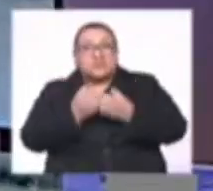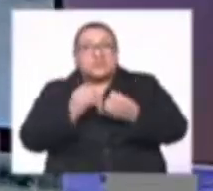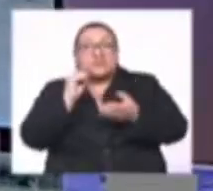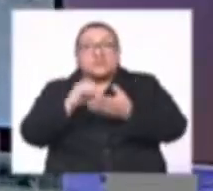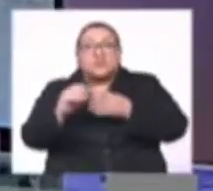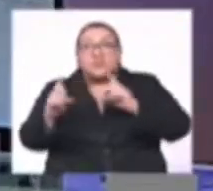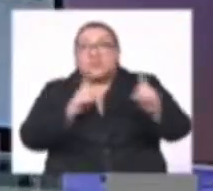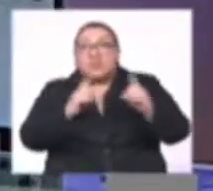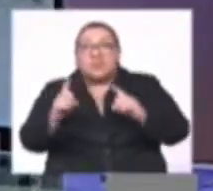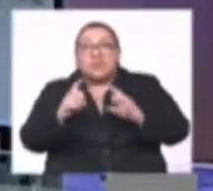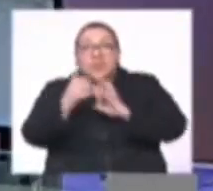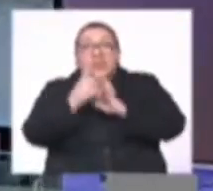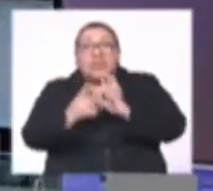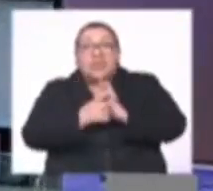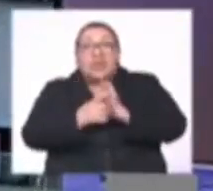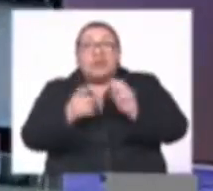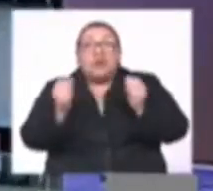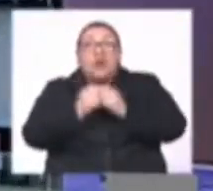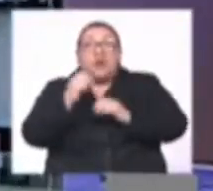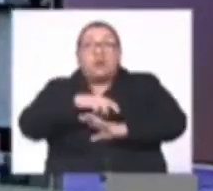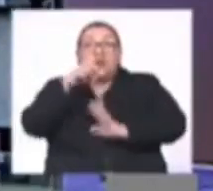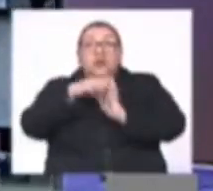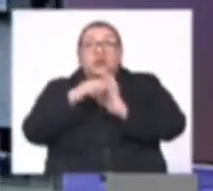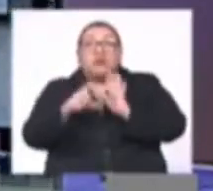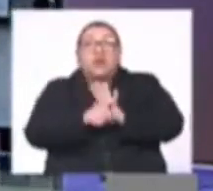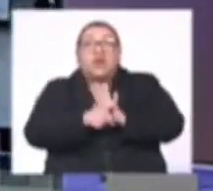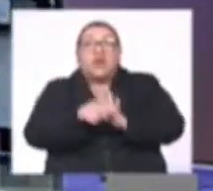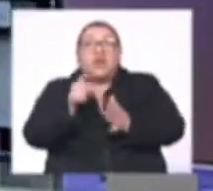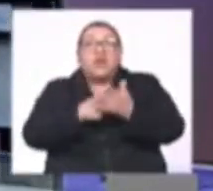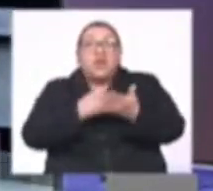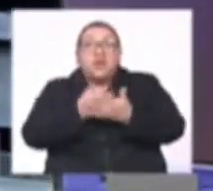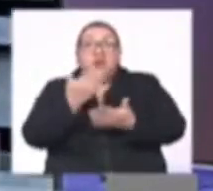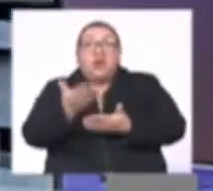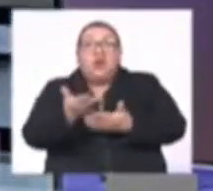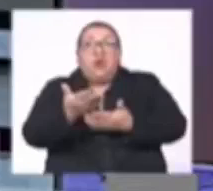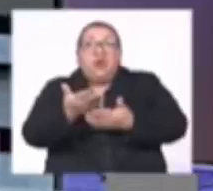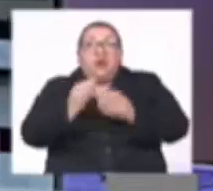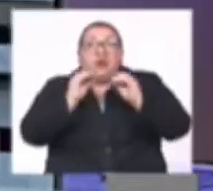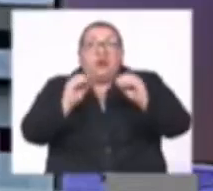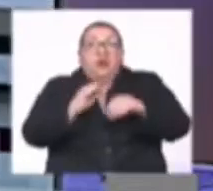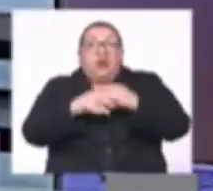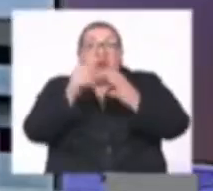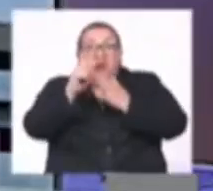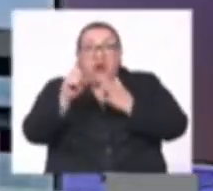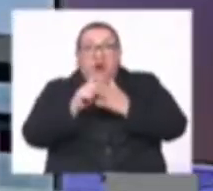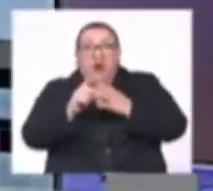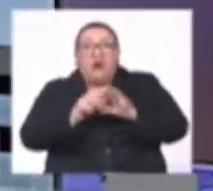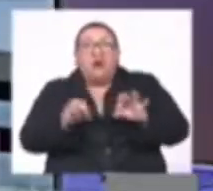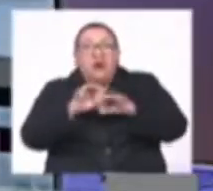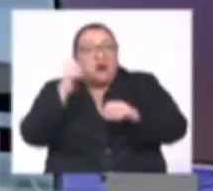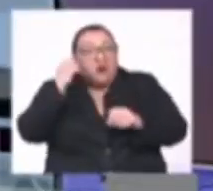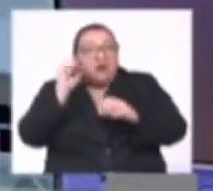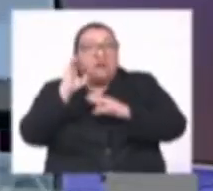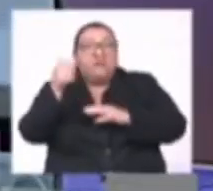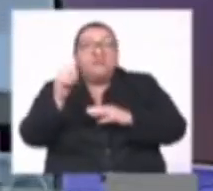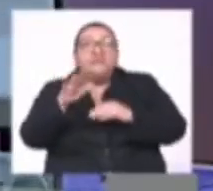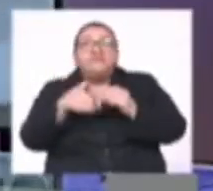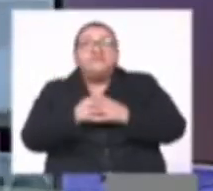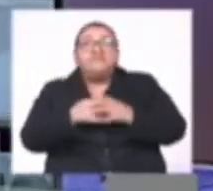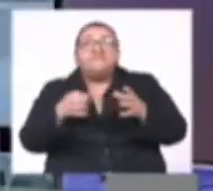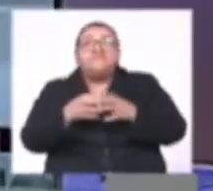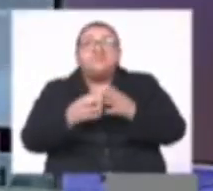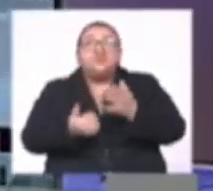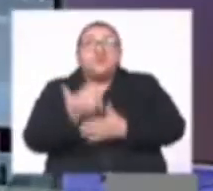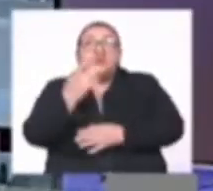en debate el dictamen recaído en los proyectos de ley que proponen establecer las disposiciones para la creación del boleto